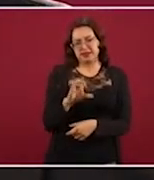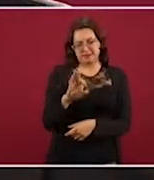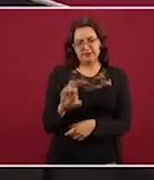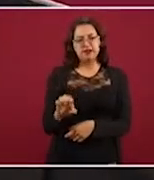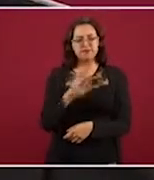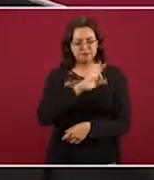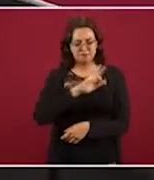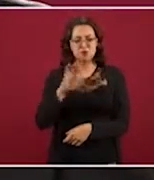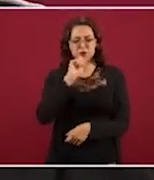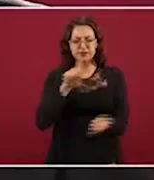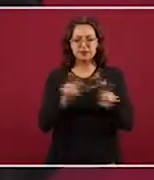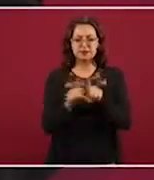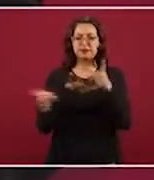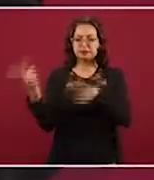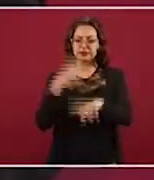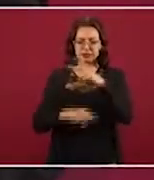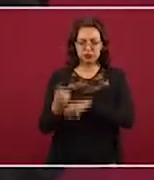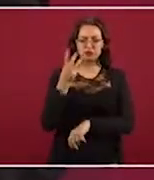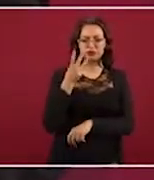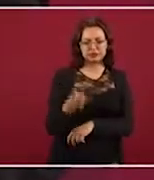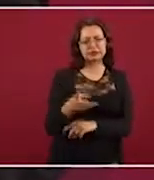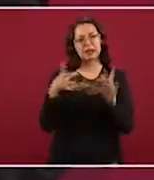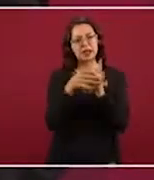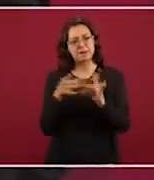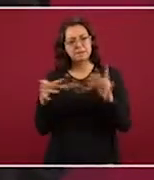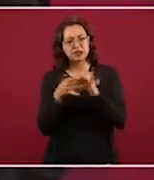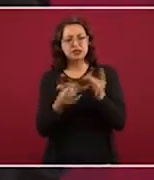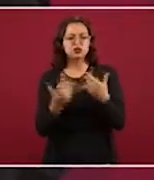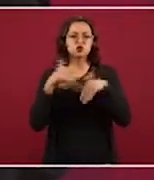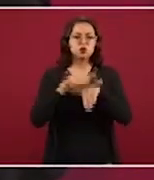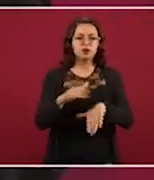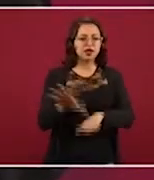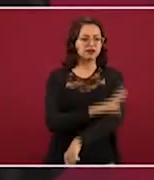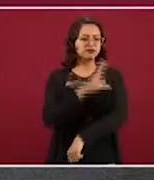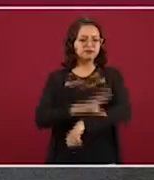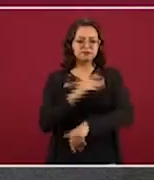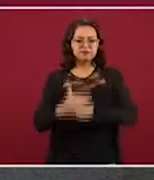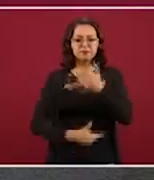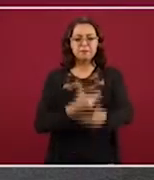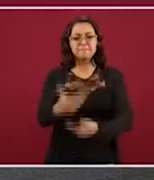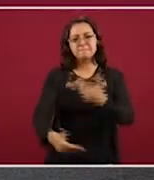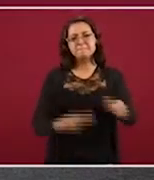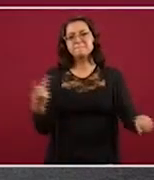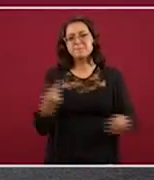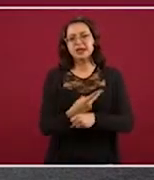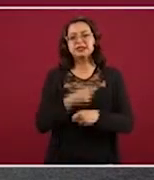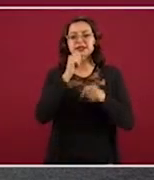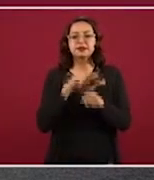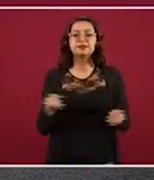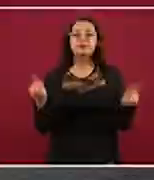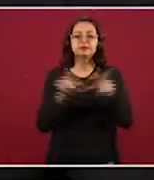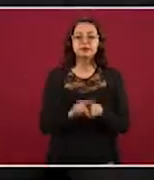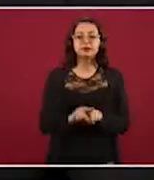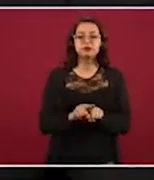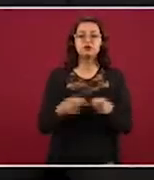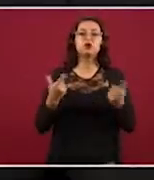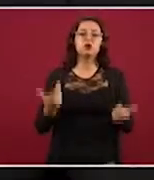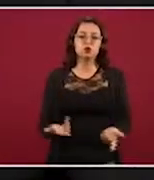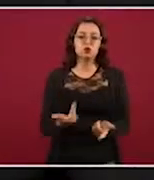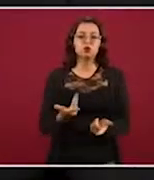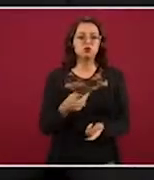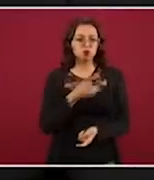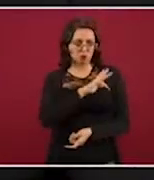que expliquen cómo vamos en el sector energético y de manera especial que te